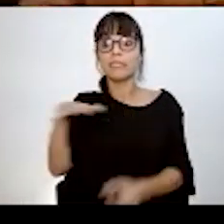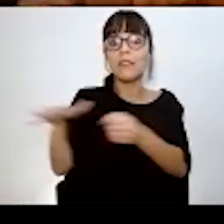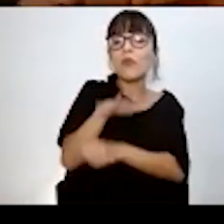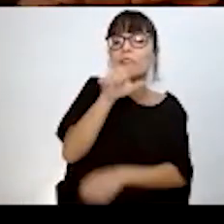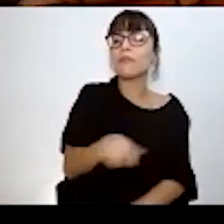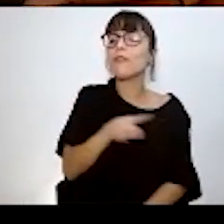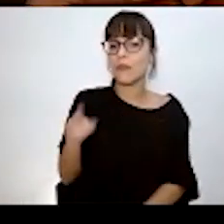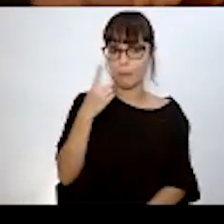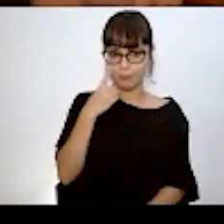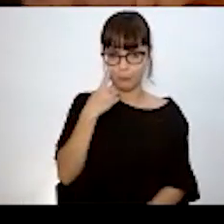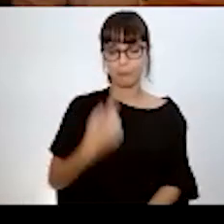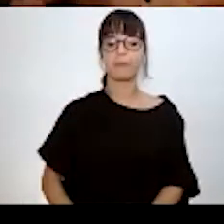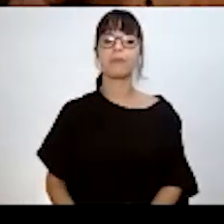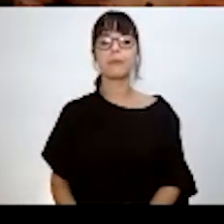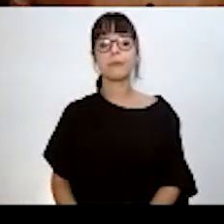Fíjense que